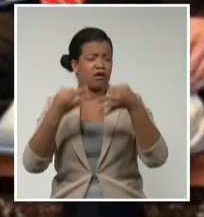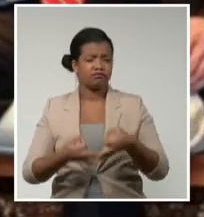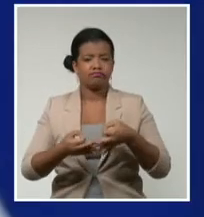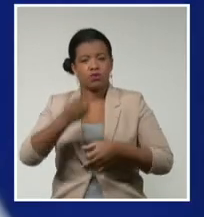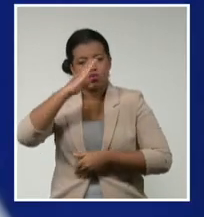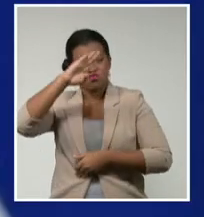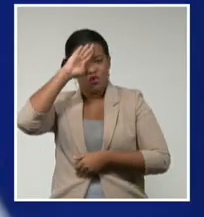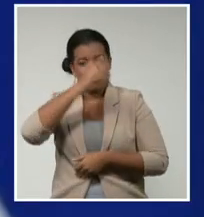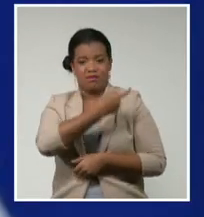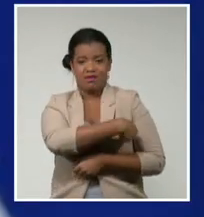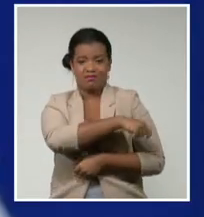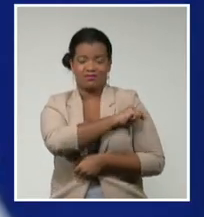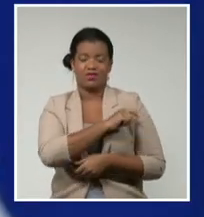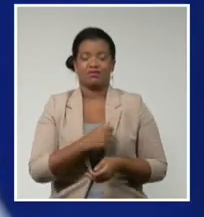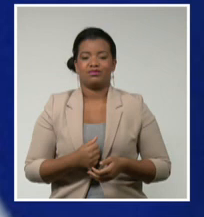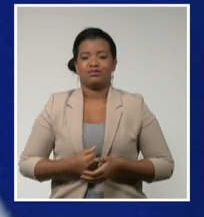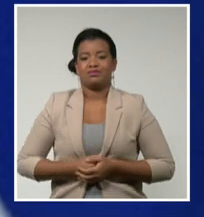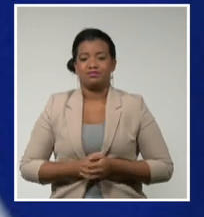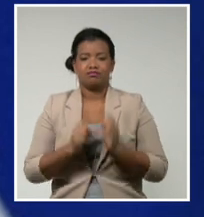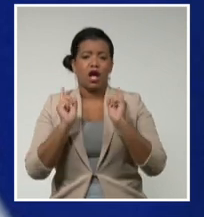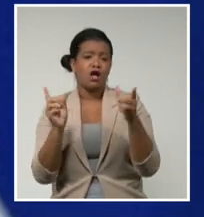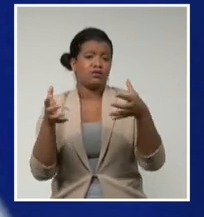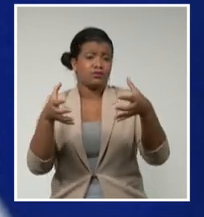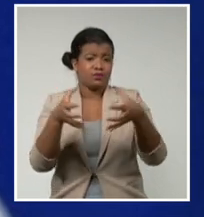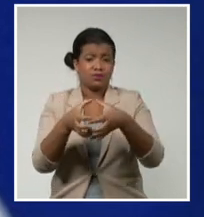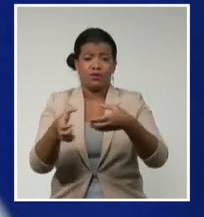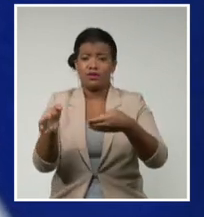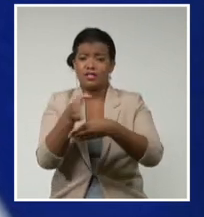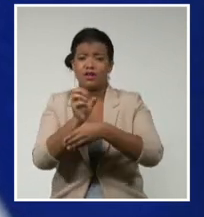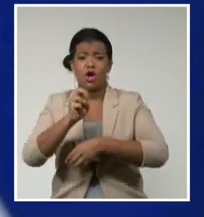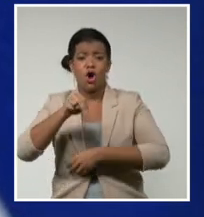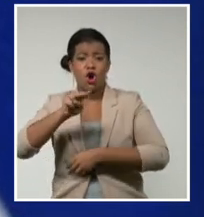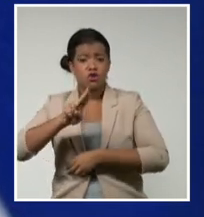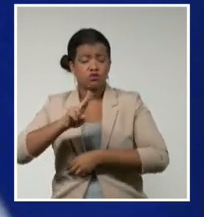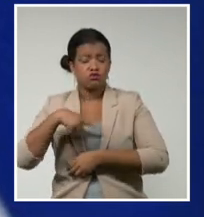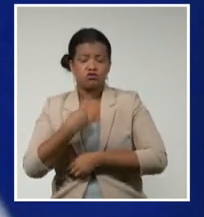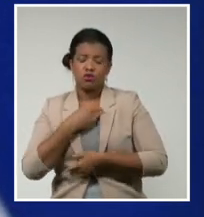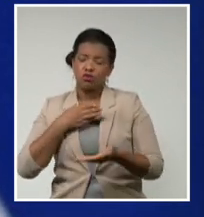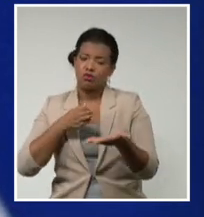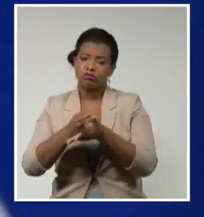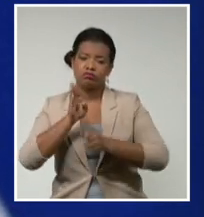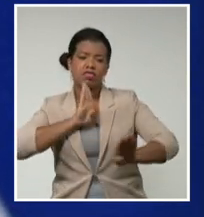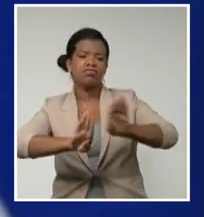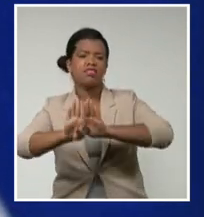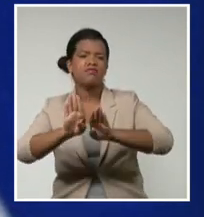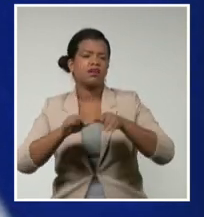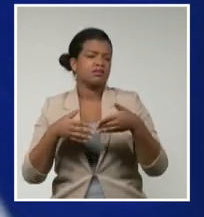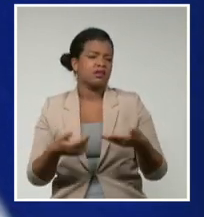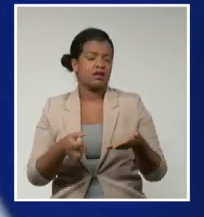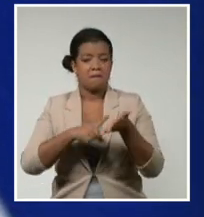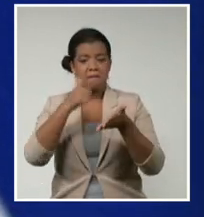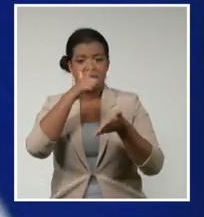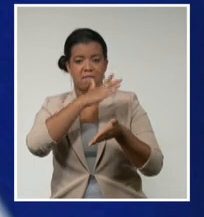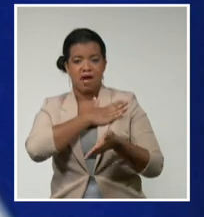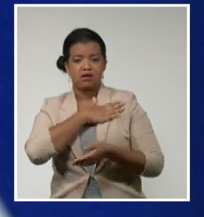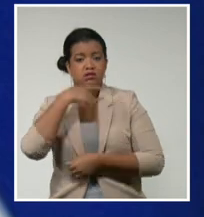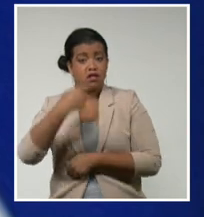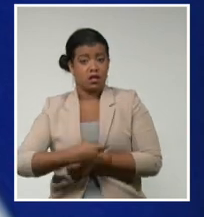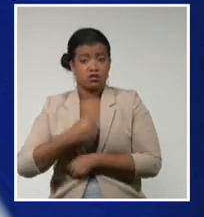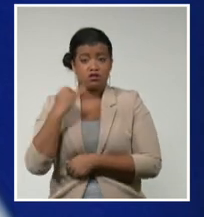su pueblo en los foros multilaterales continuaremos nuestra defensa de la paz del derecho internacional y de las causas